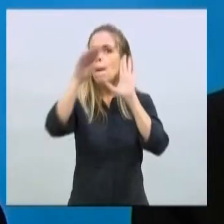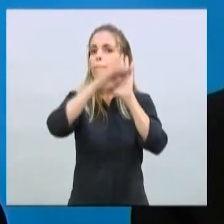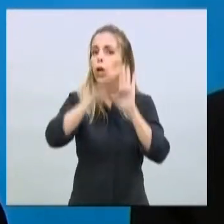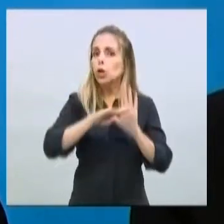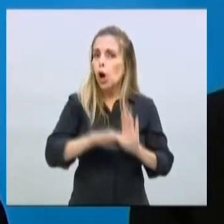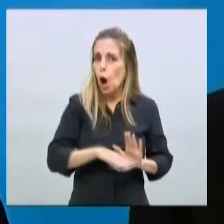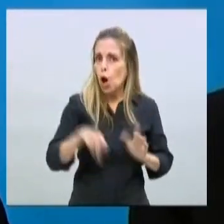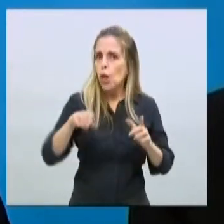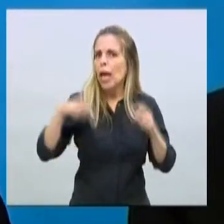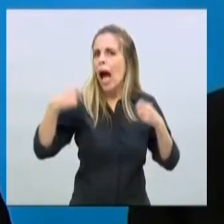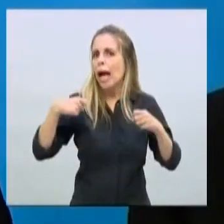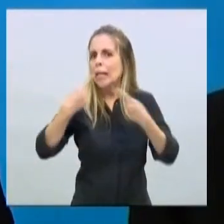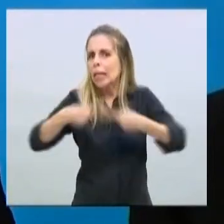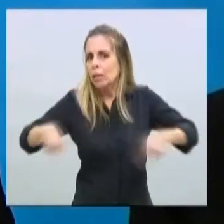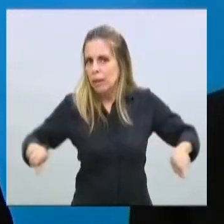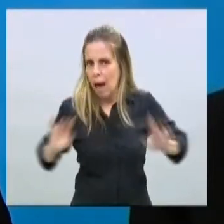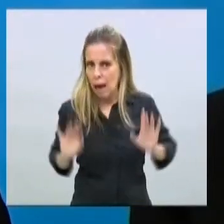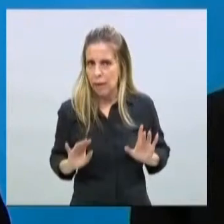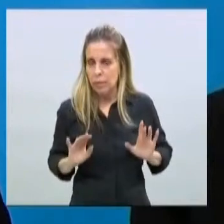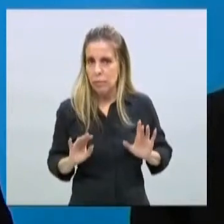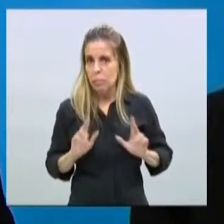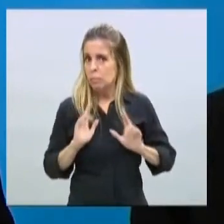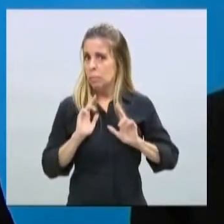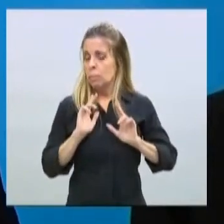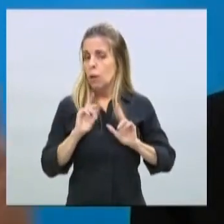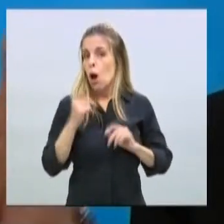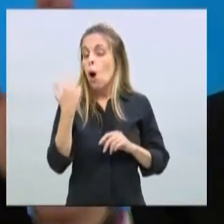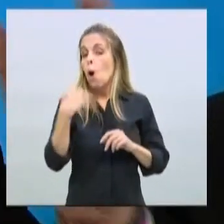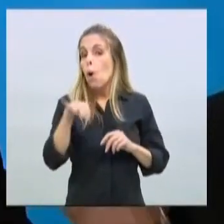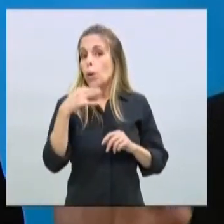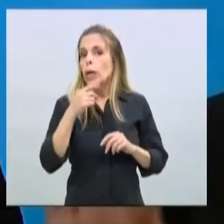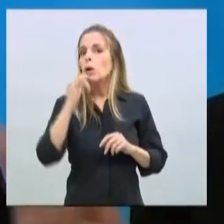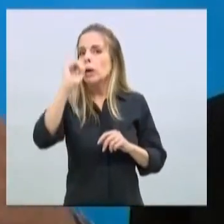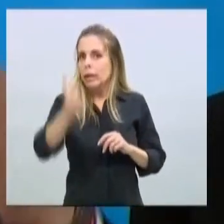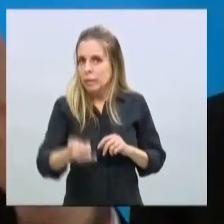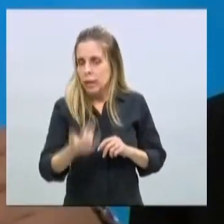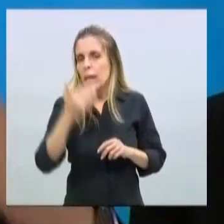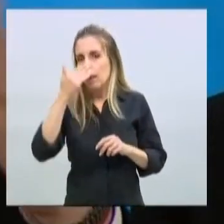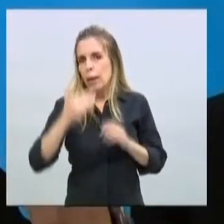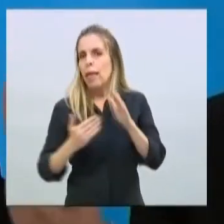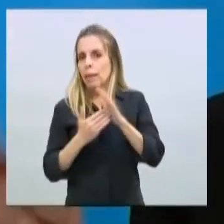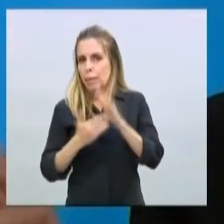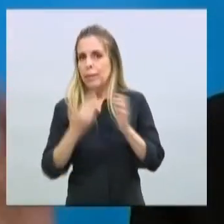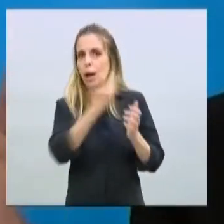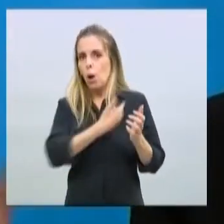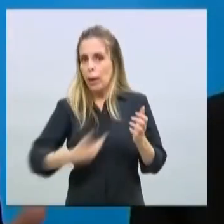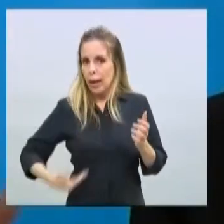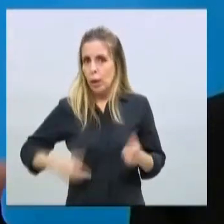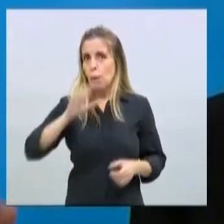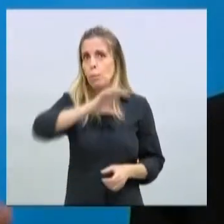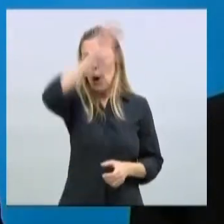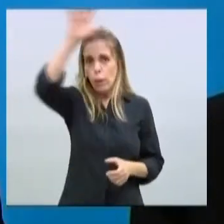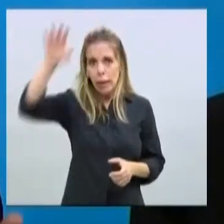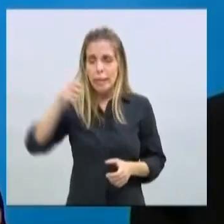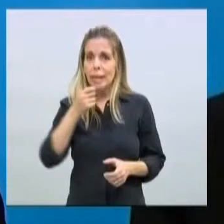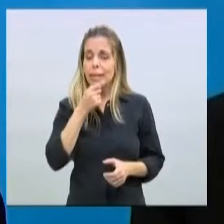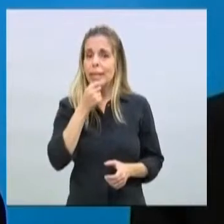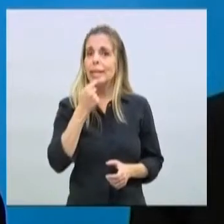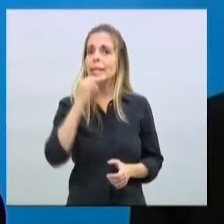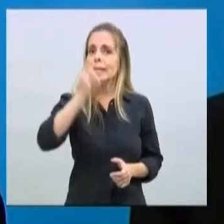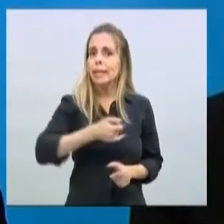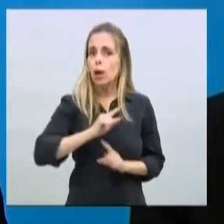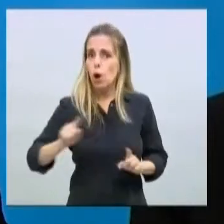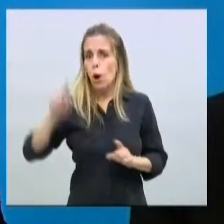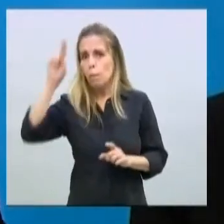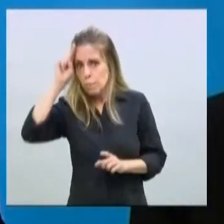actividad. Y lo único que tendrán que verificar los gobernadores a la hora de habilitar es que esos protocolos sean